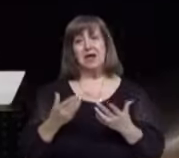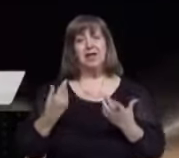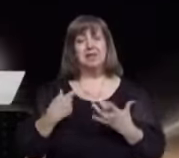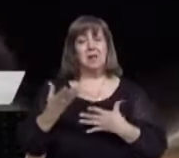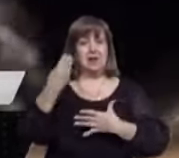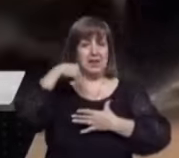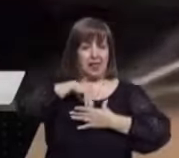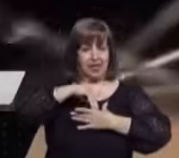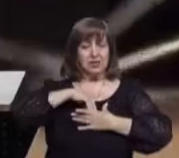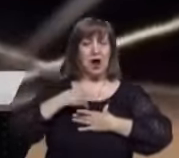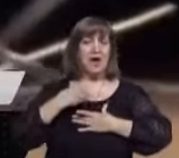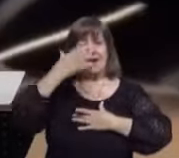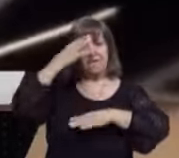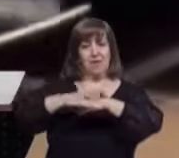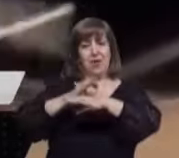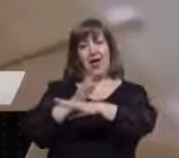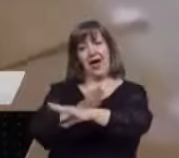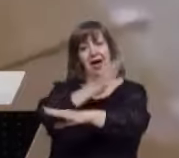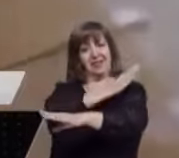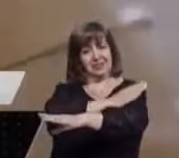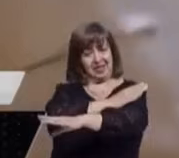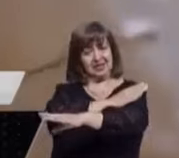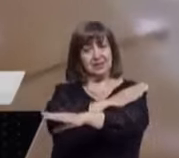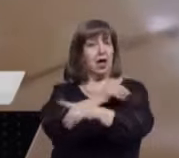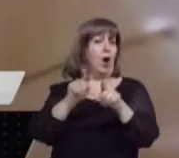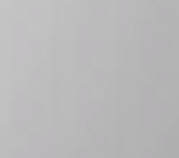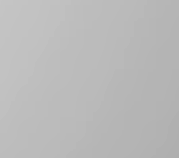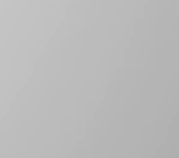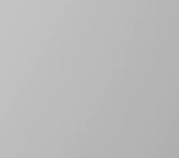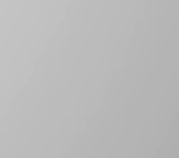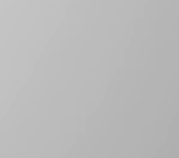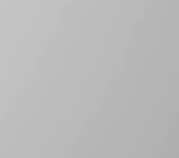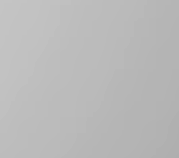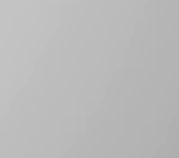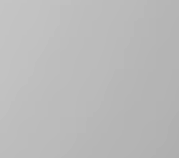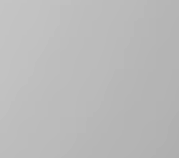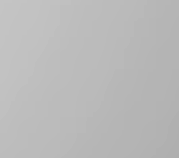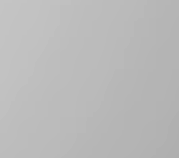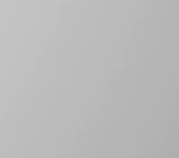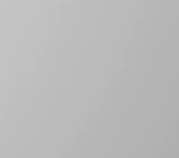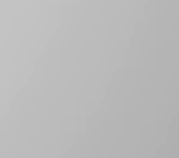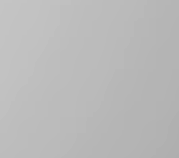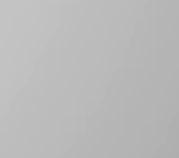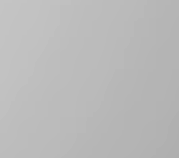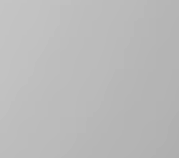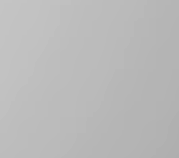enfermedades o comórbidas, lo mismo que pasaba en el COVID, también puede agravar la situación.